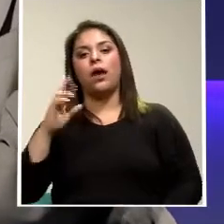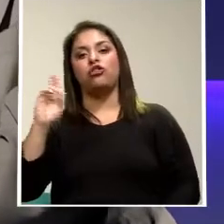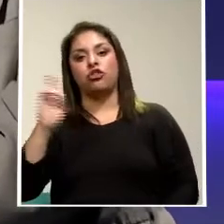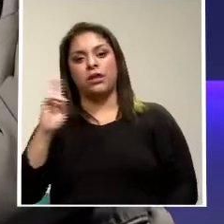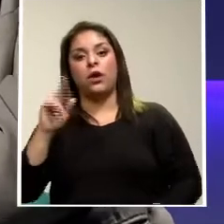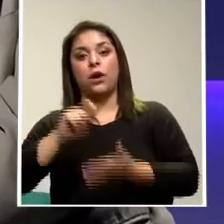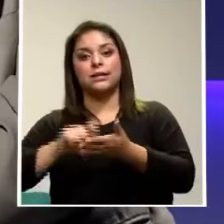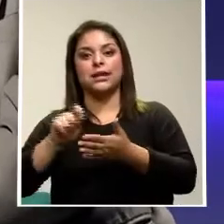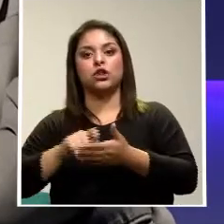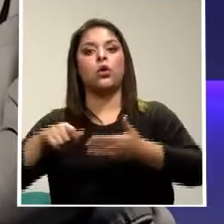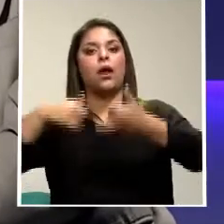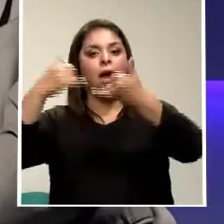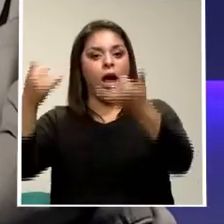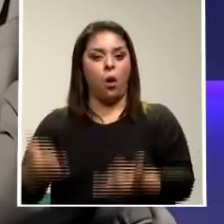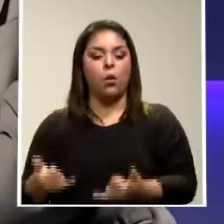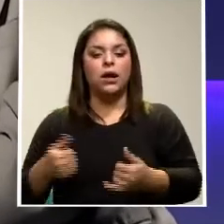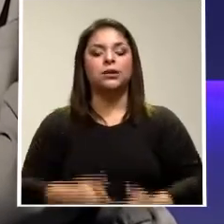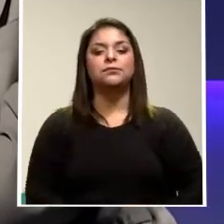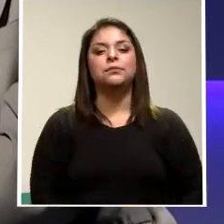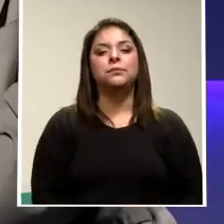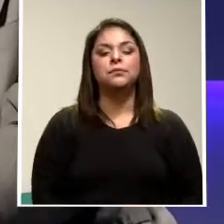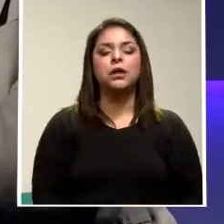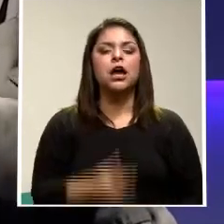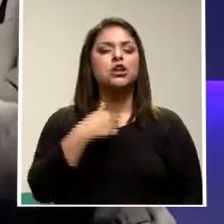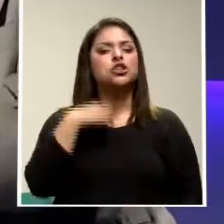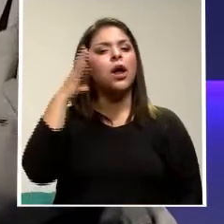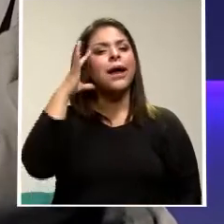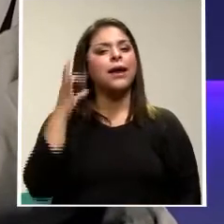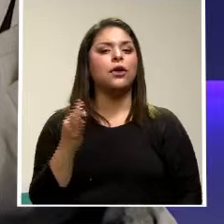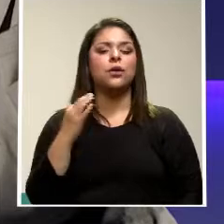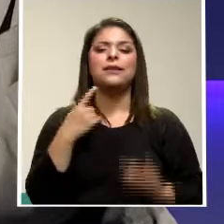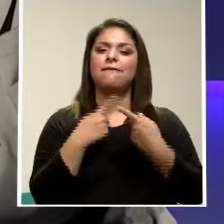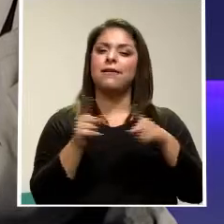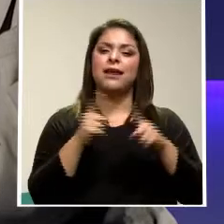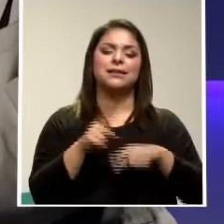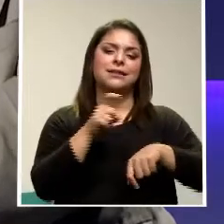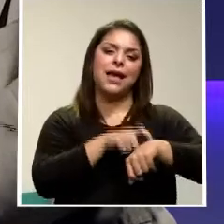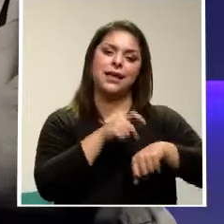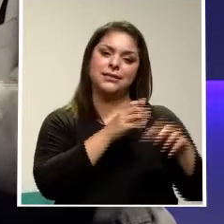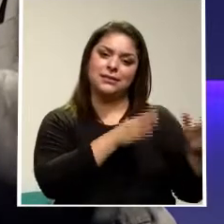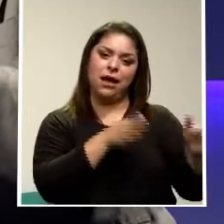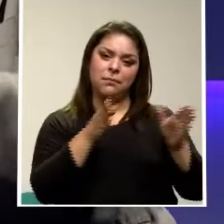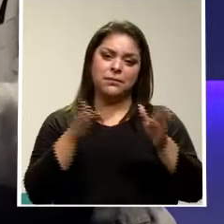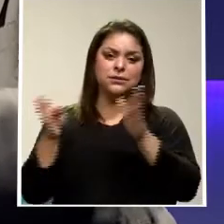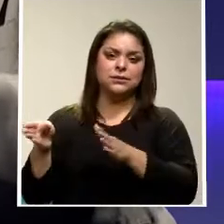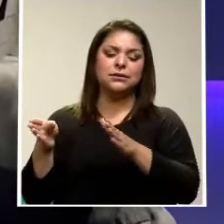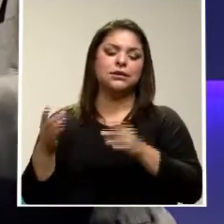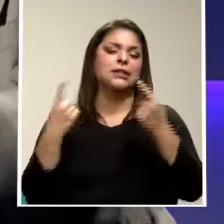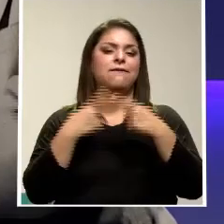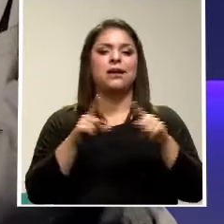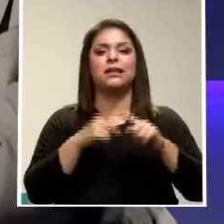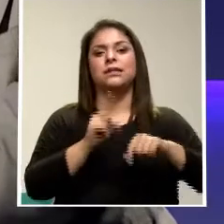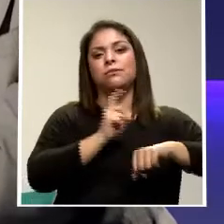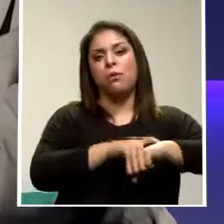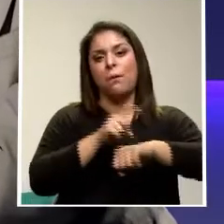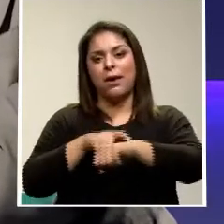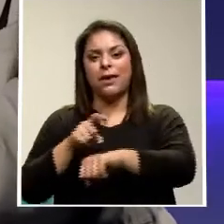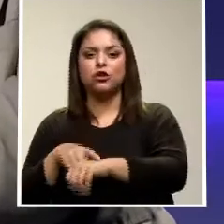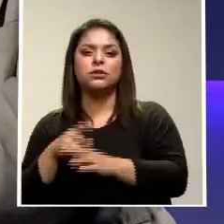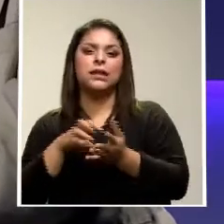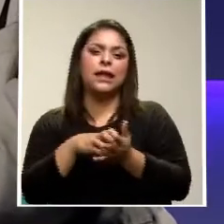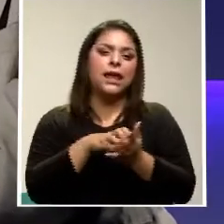ahora? Yo diría que ha habido distintas etapas, Ernesto, ¿no? Distintos momentos, distintas